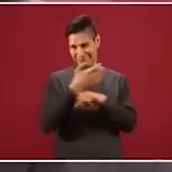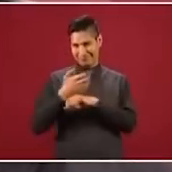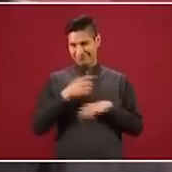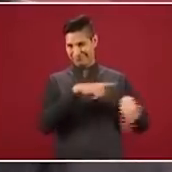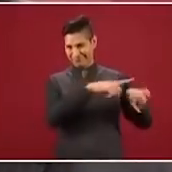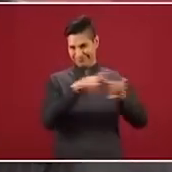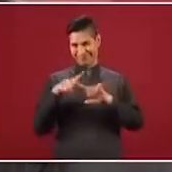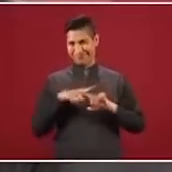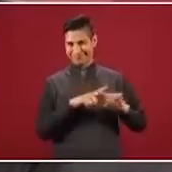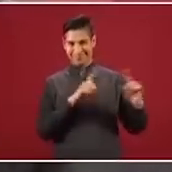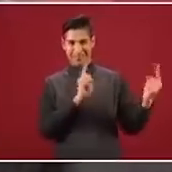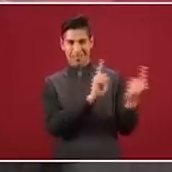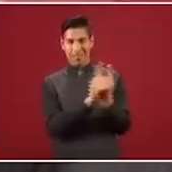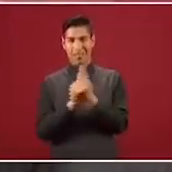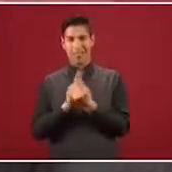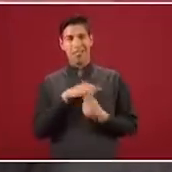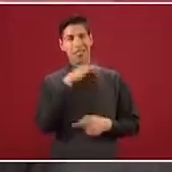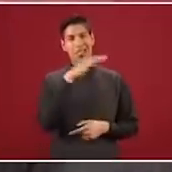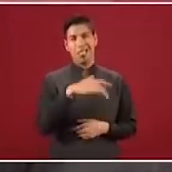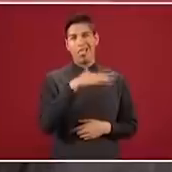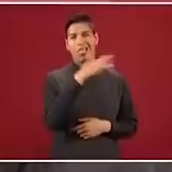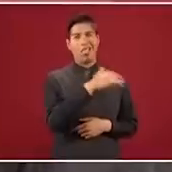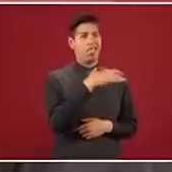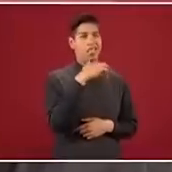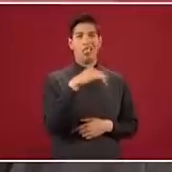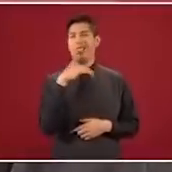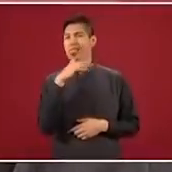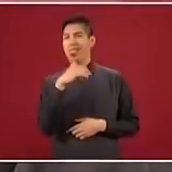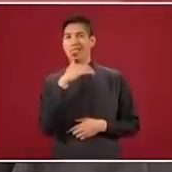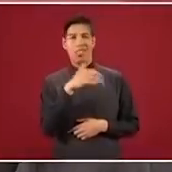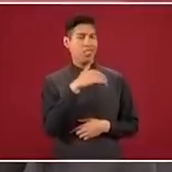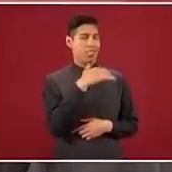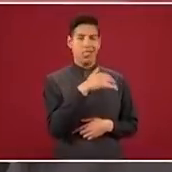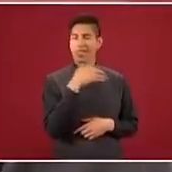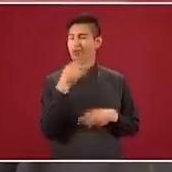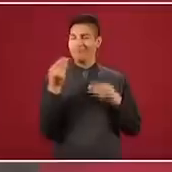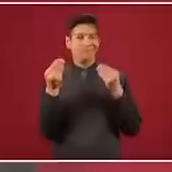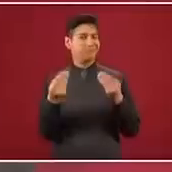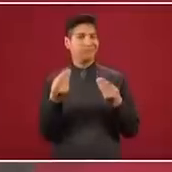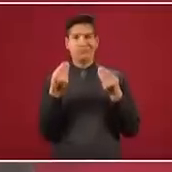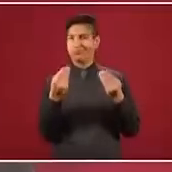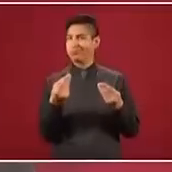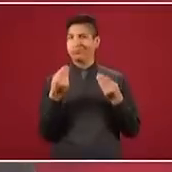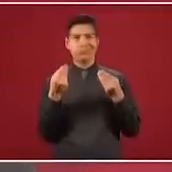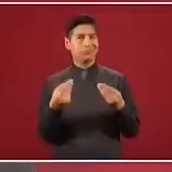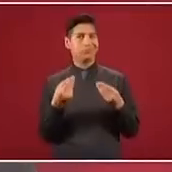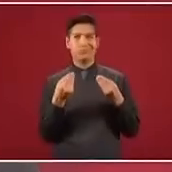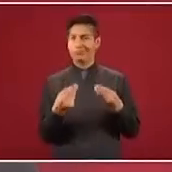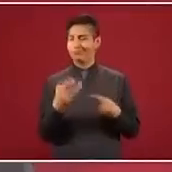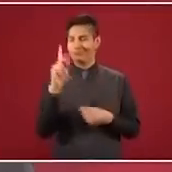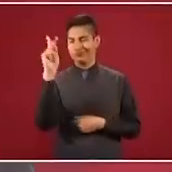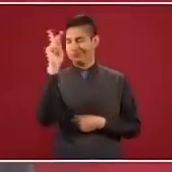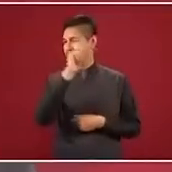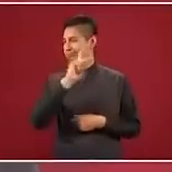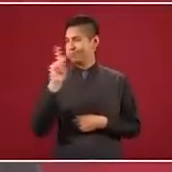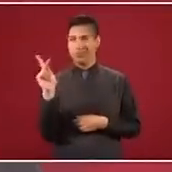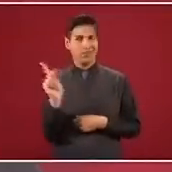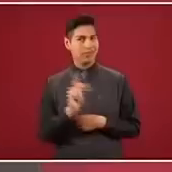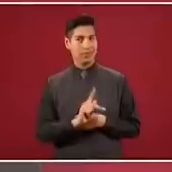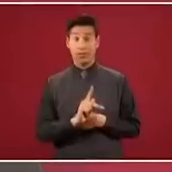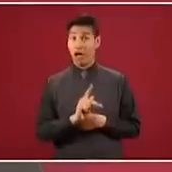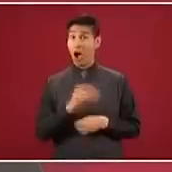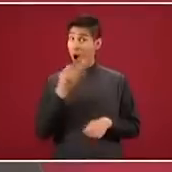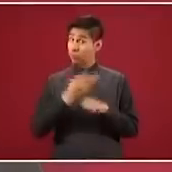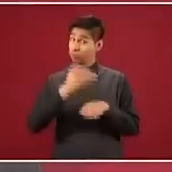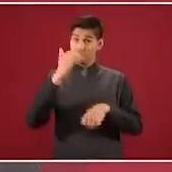Había toda una red de corrupción con relación a la salud. Entonces, todo eso se